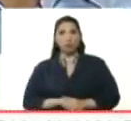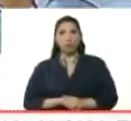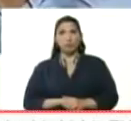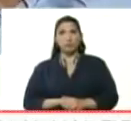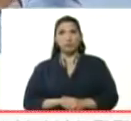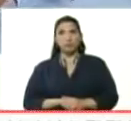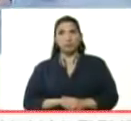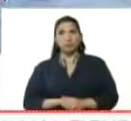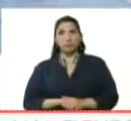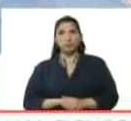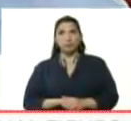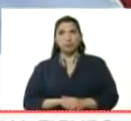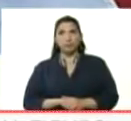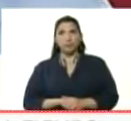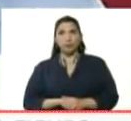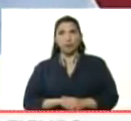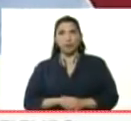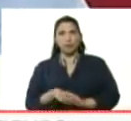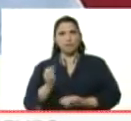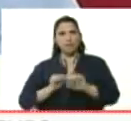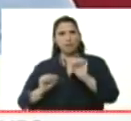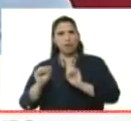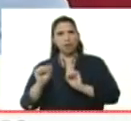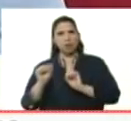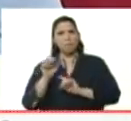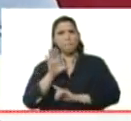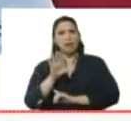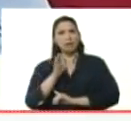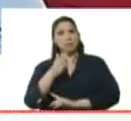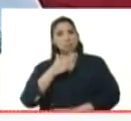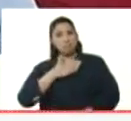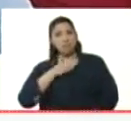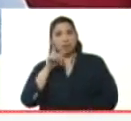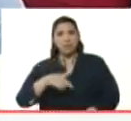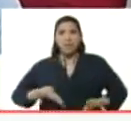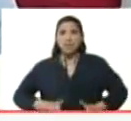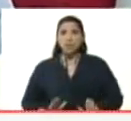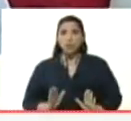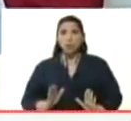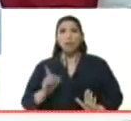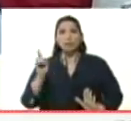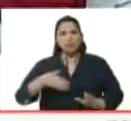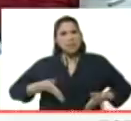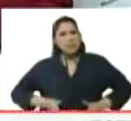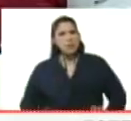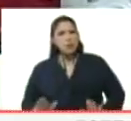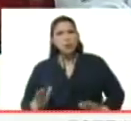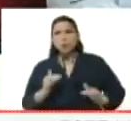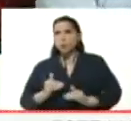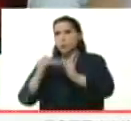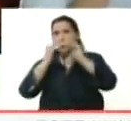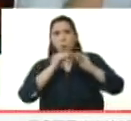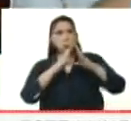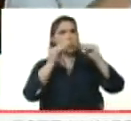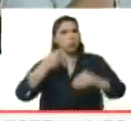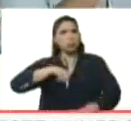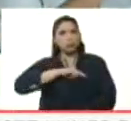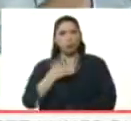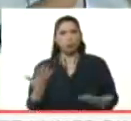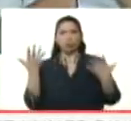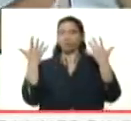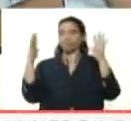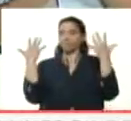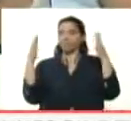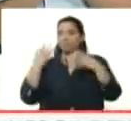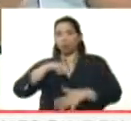Estoy defendiendo la patria por mí, pero la estoy defendiendo por mis hijos. Y los hijos de Miriam son los hijos de todos nosotros. De todos